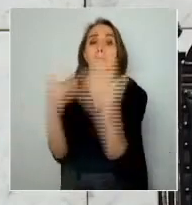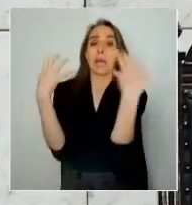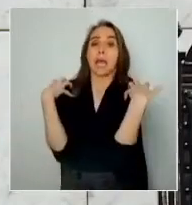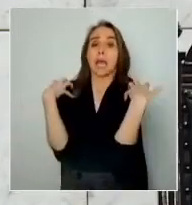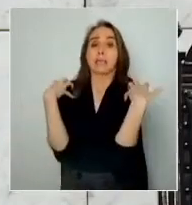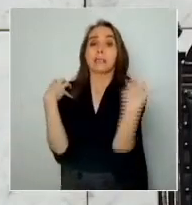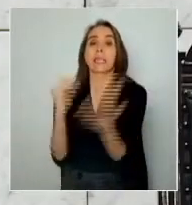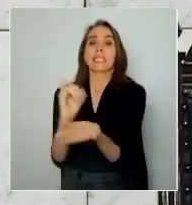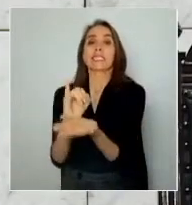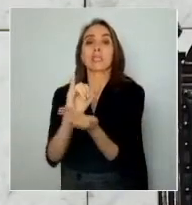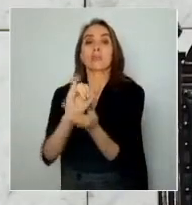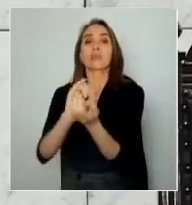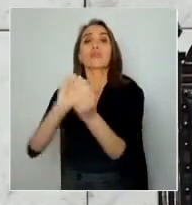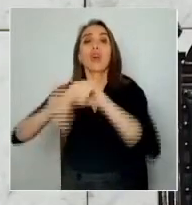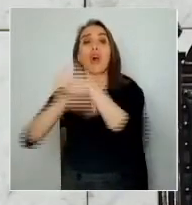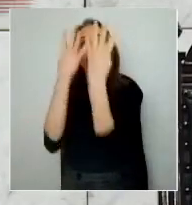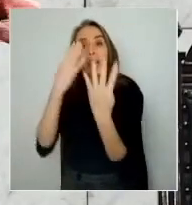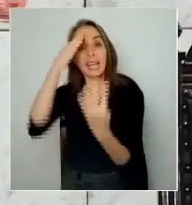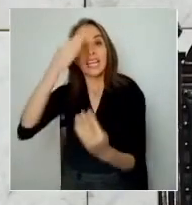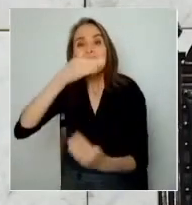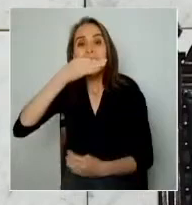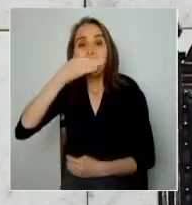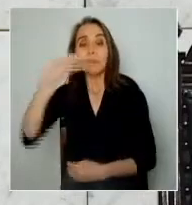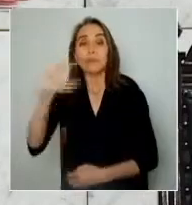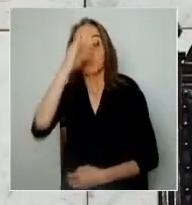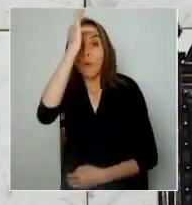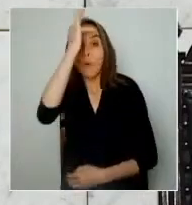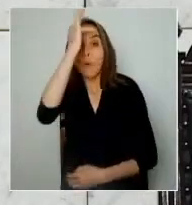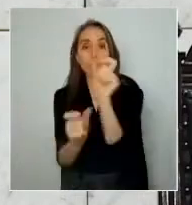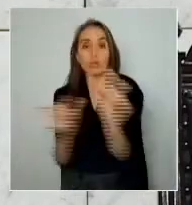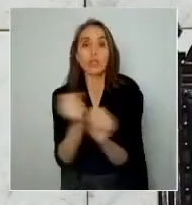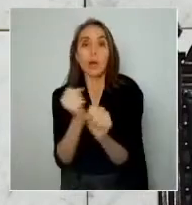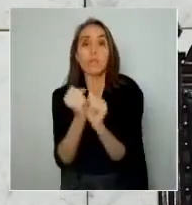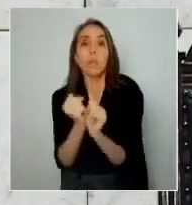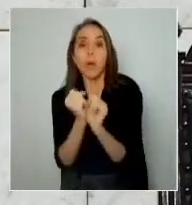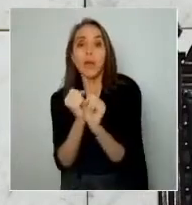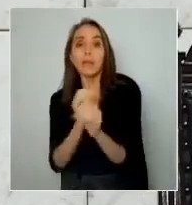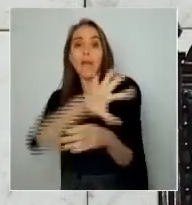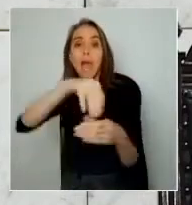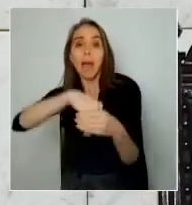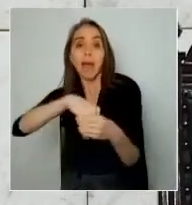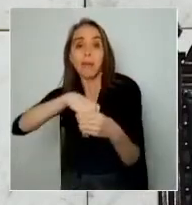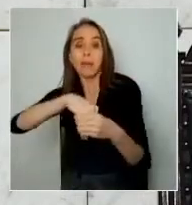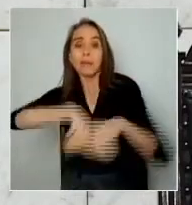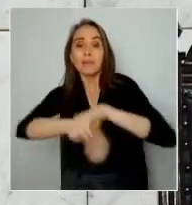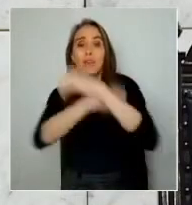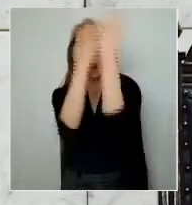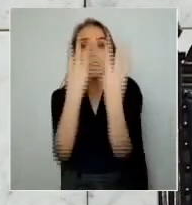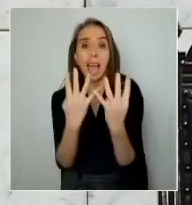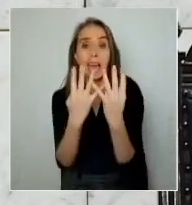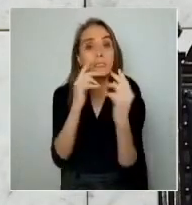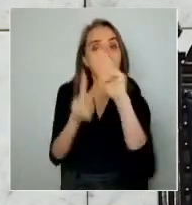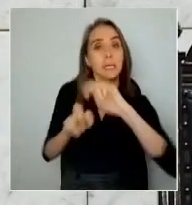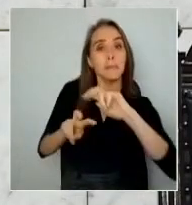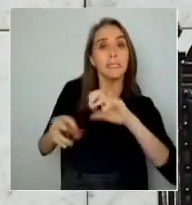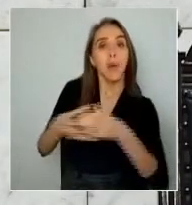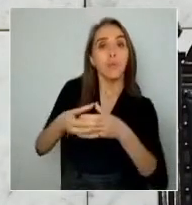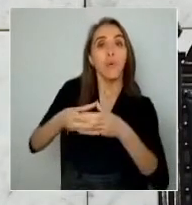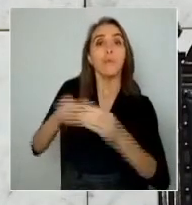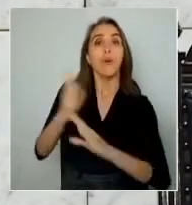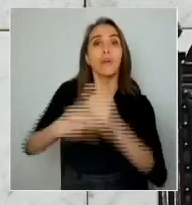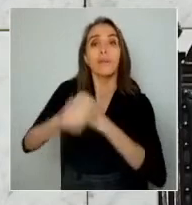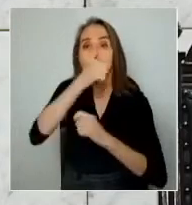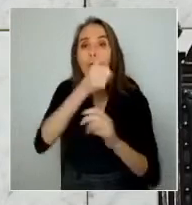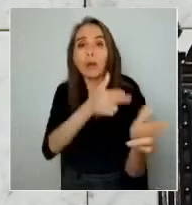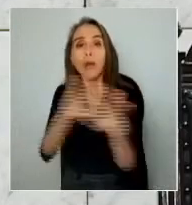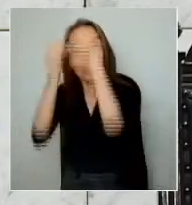con miras a permitir que sus funcionarios puedan investigar a las bandas dentro de las cárceles también